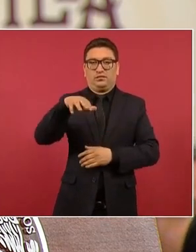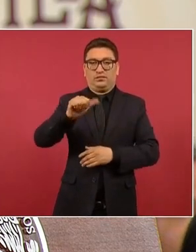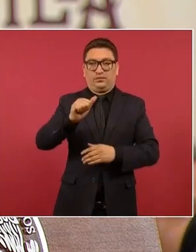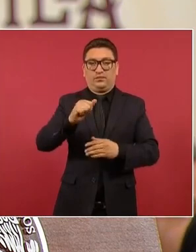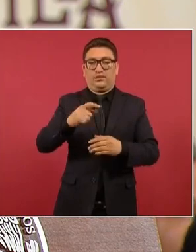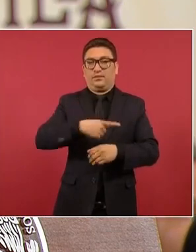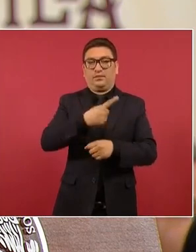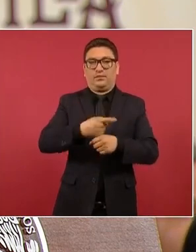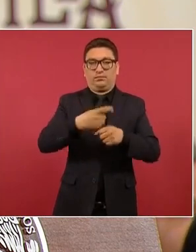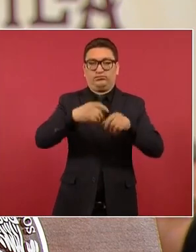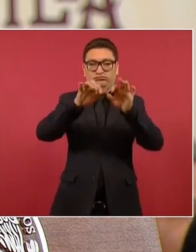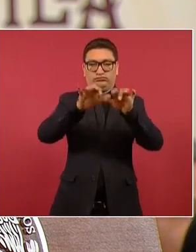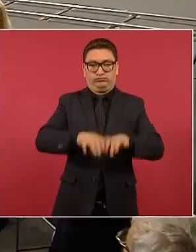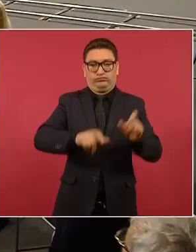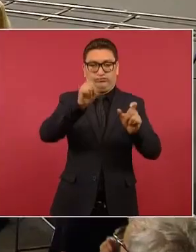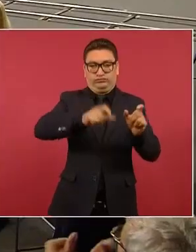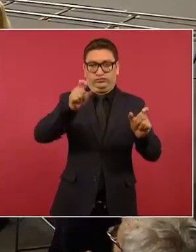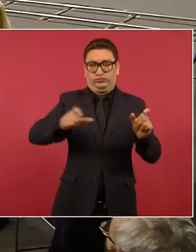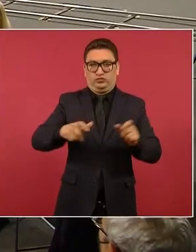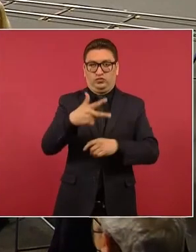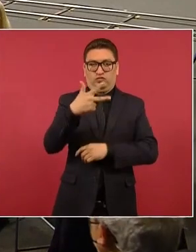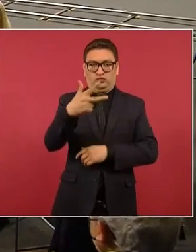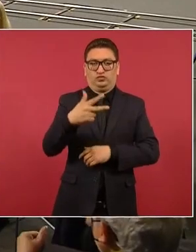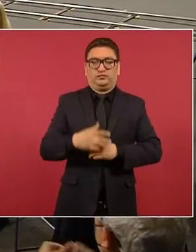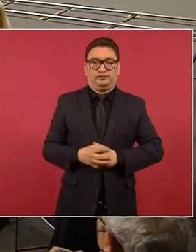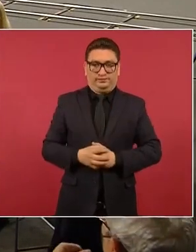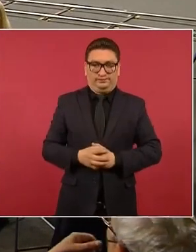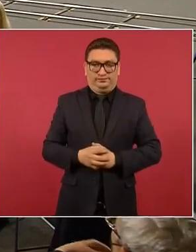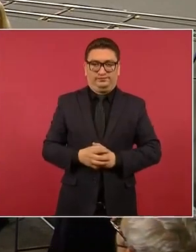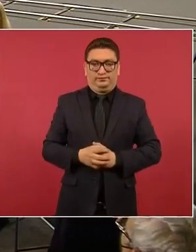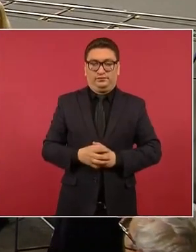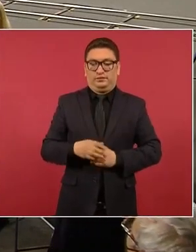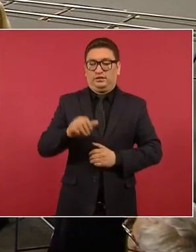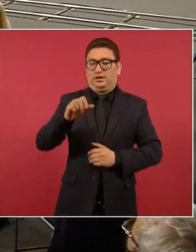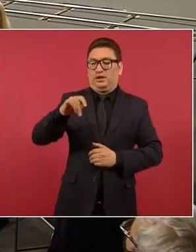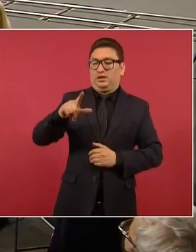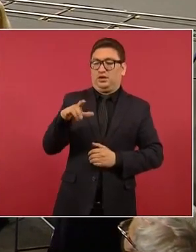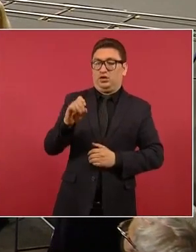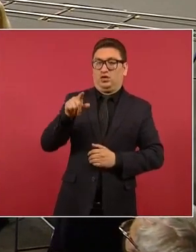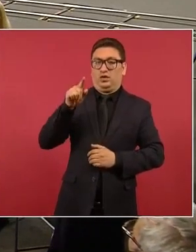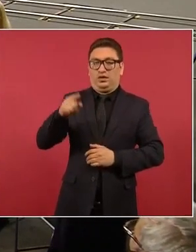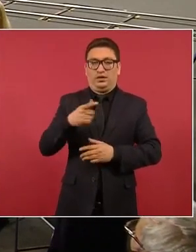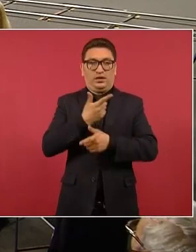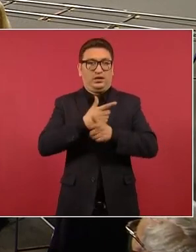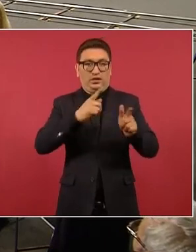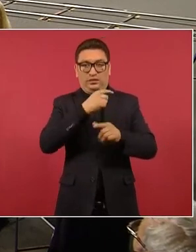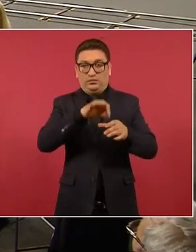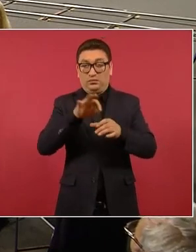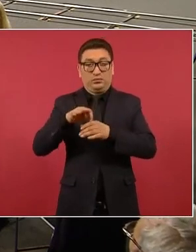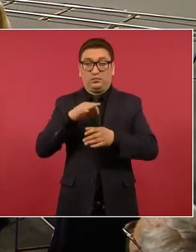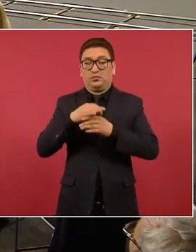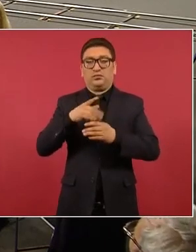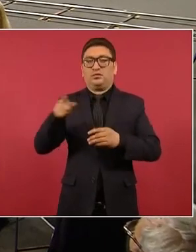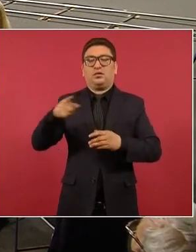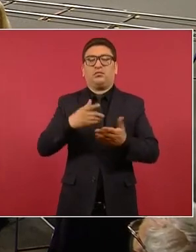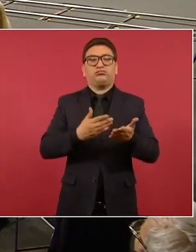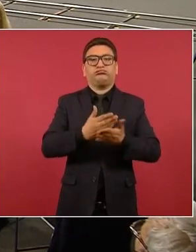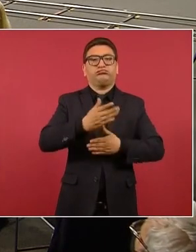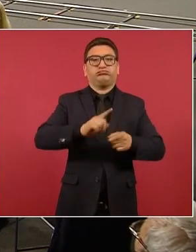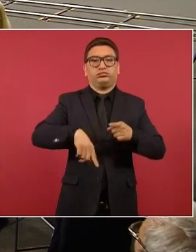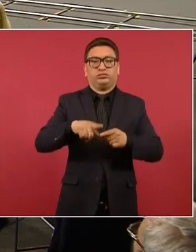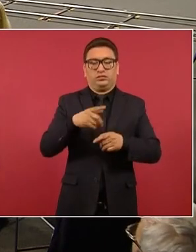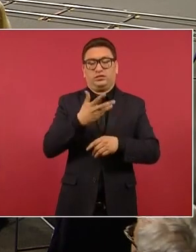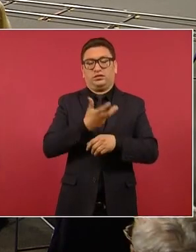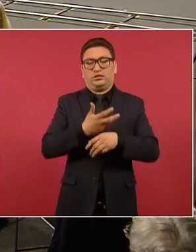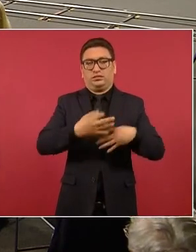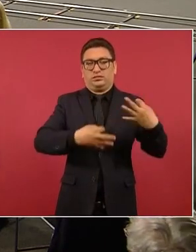primera plana a 8 columnas. Sabotea la democracia AMLO, Congreso de Estados Unidos.